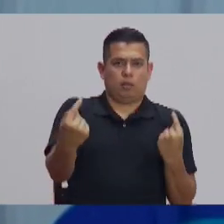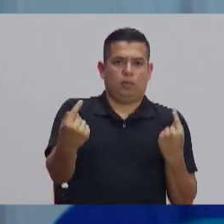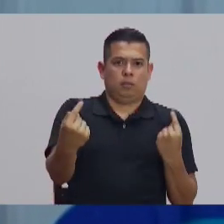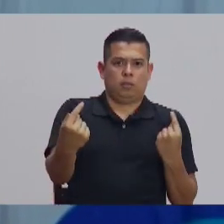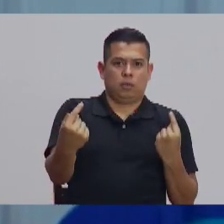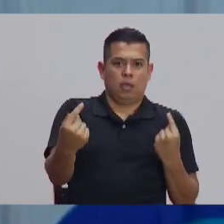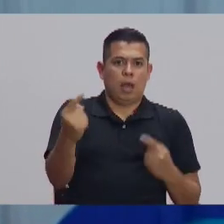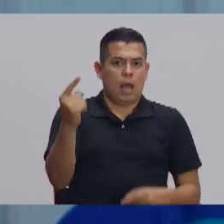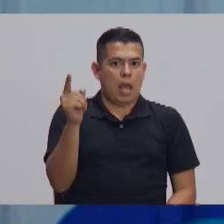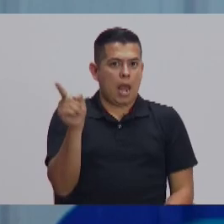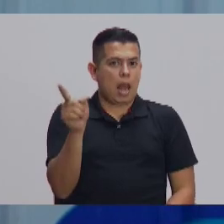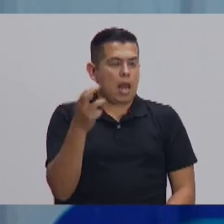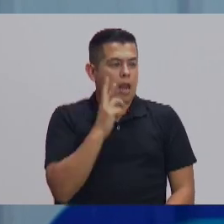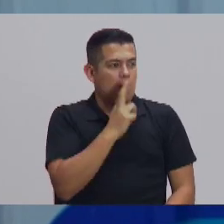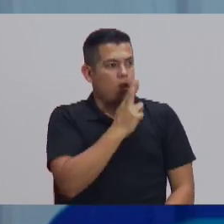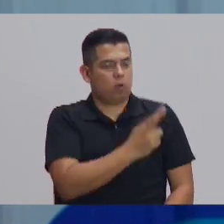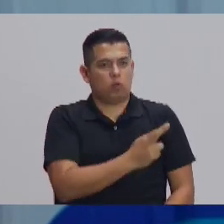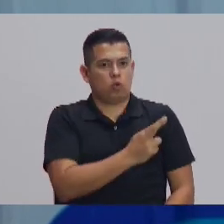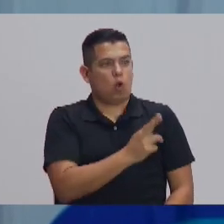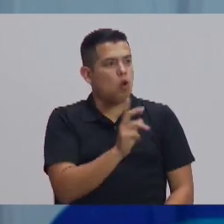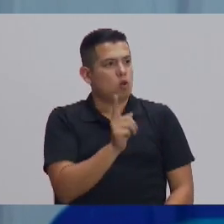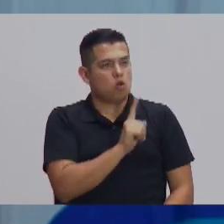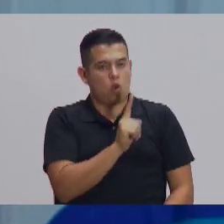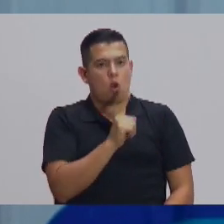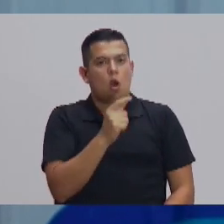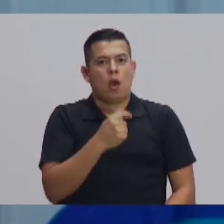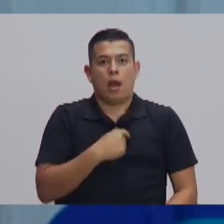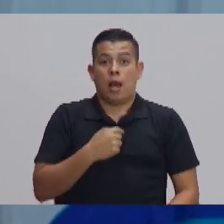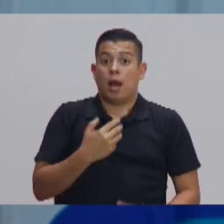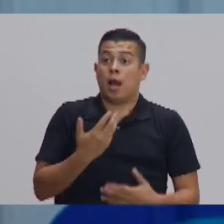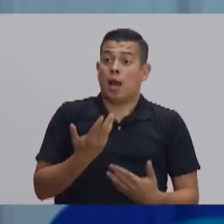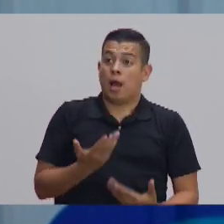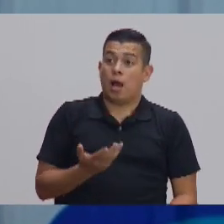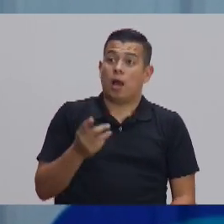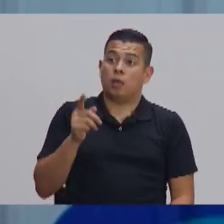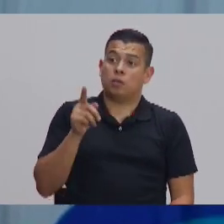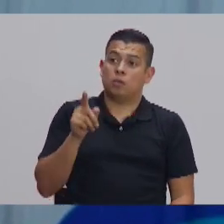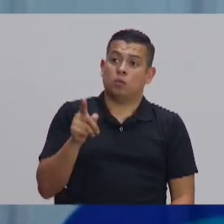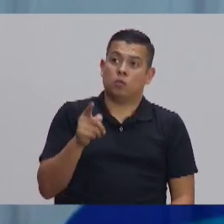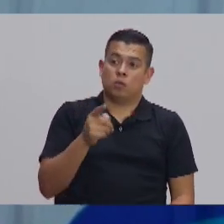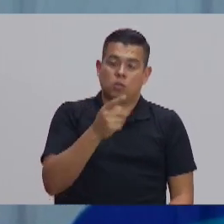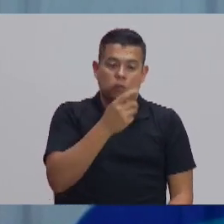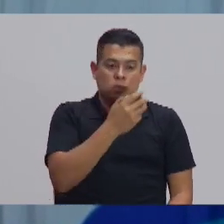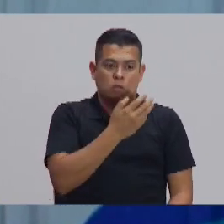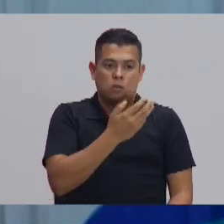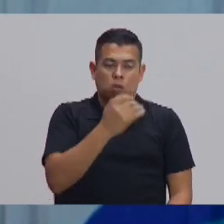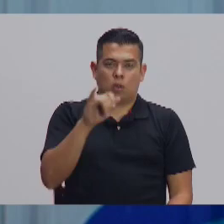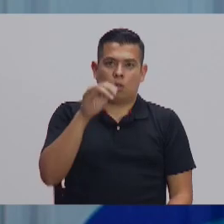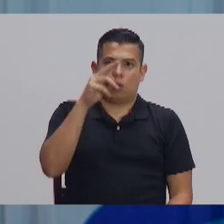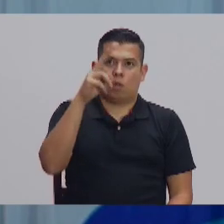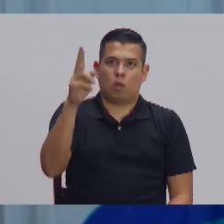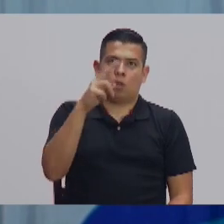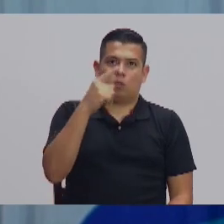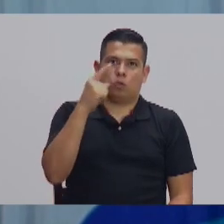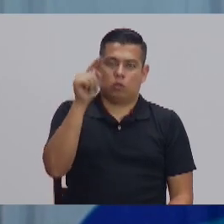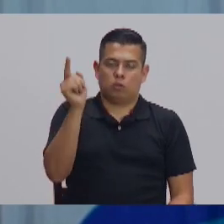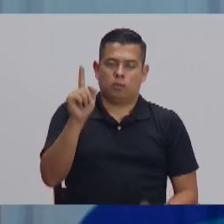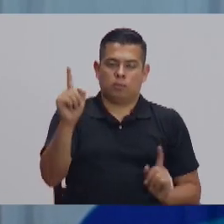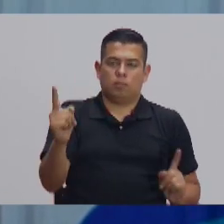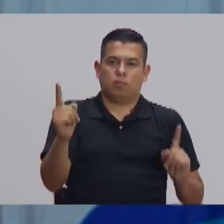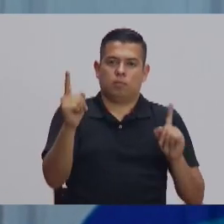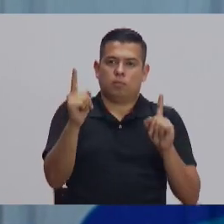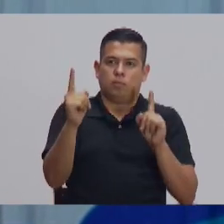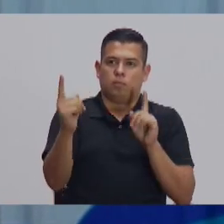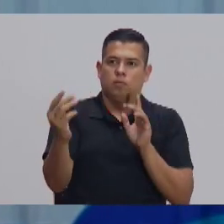él respondió no más como príncipe del ejército de jehová he venido ahora